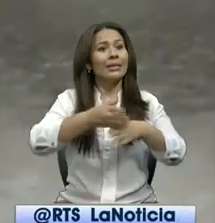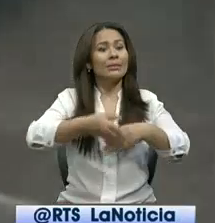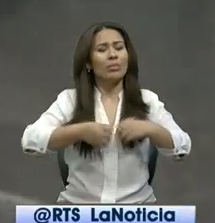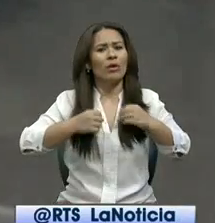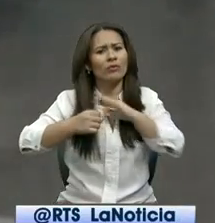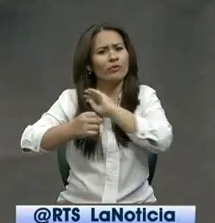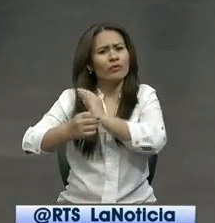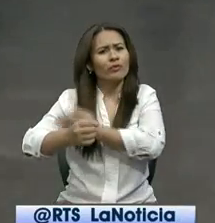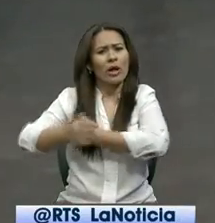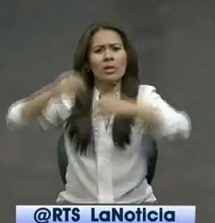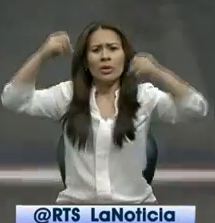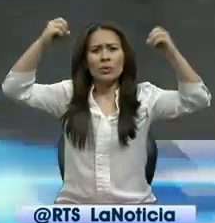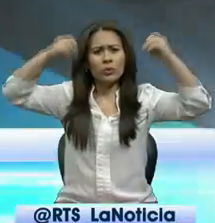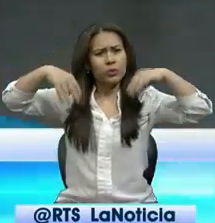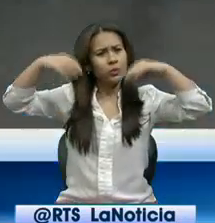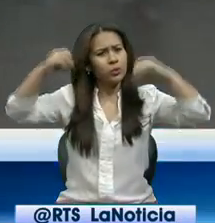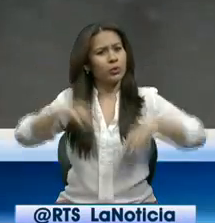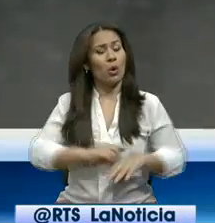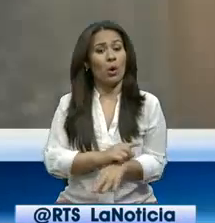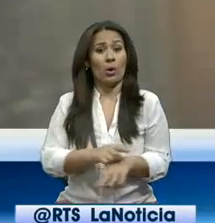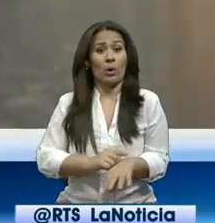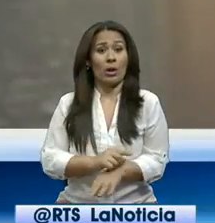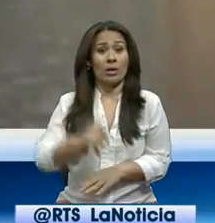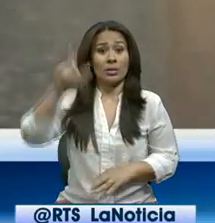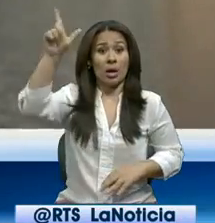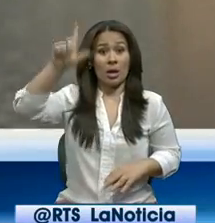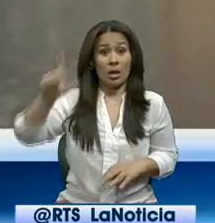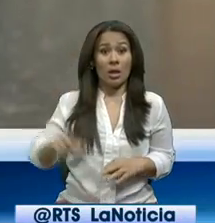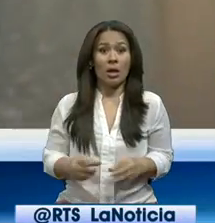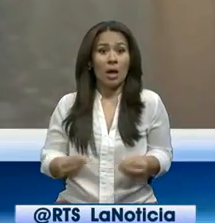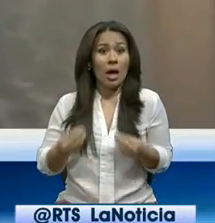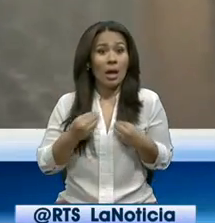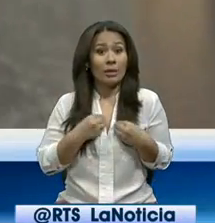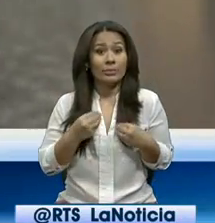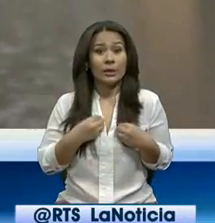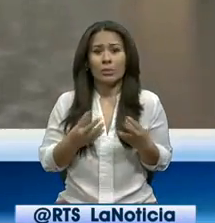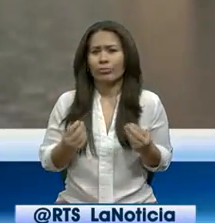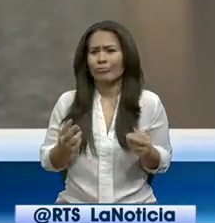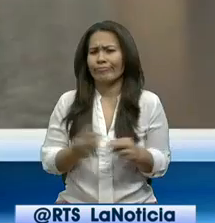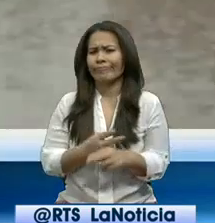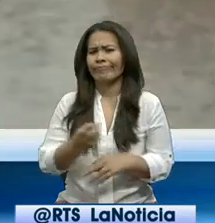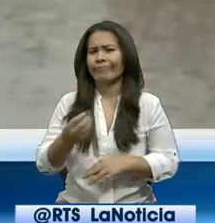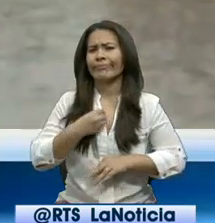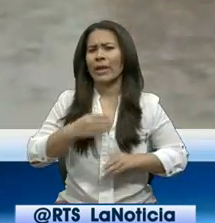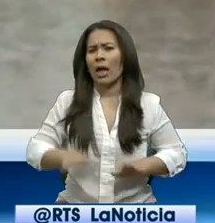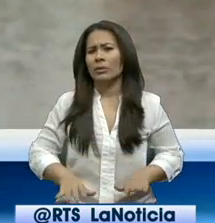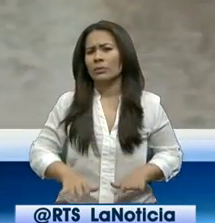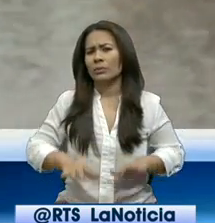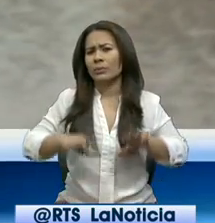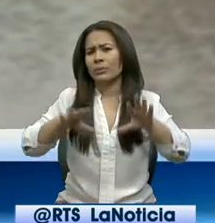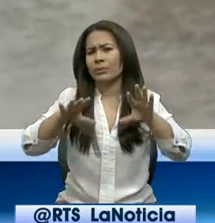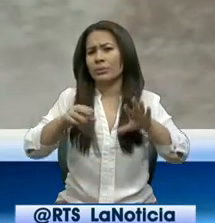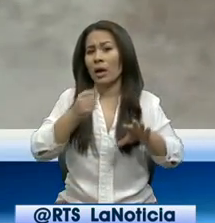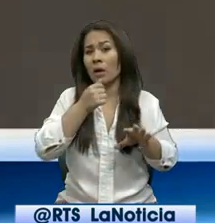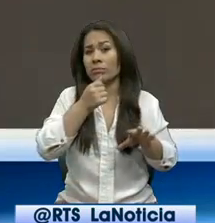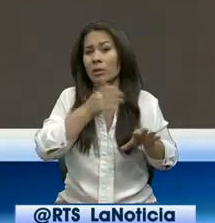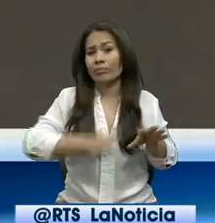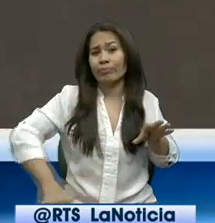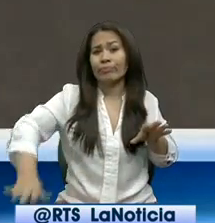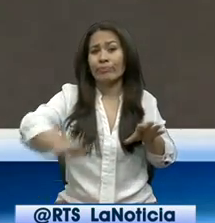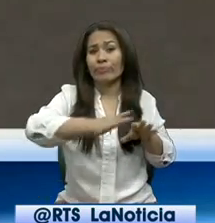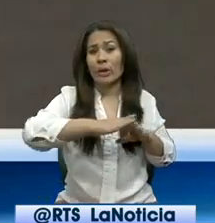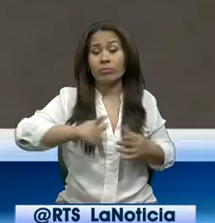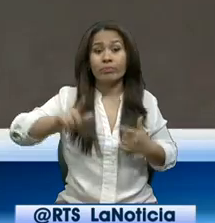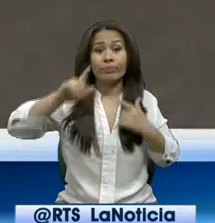Fuerte aguacero por varias horas que cayó en la ciudad de Loja. Muchos fueron los sectores que resultaron inundados. Aquí en las inmediaciones de la zona militar,